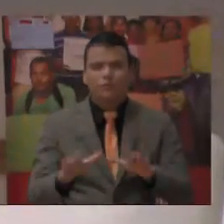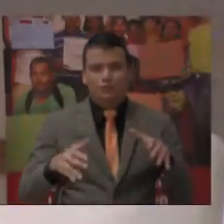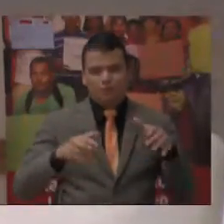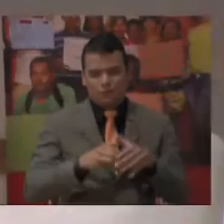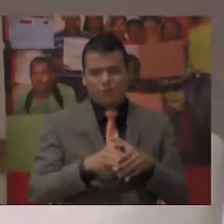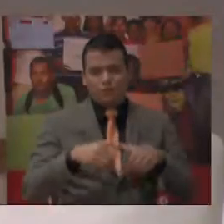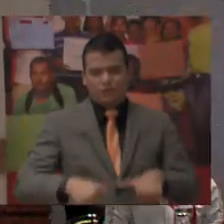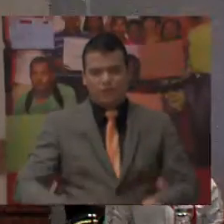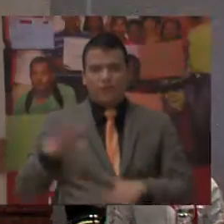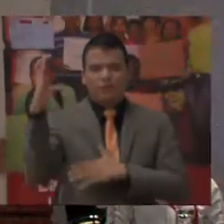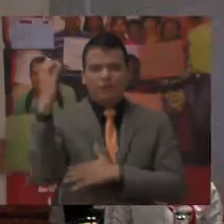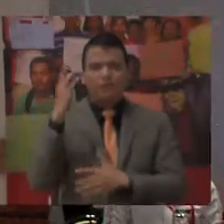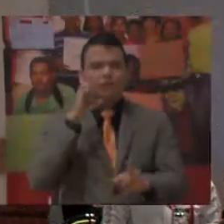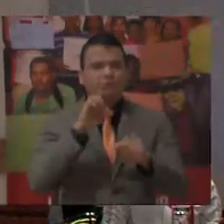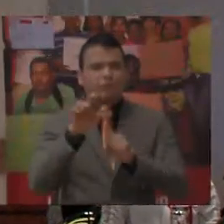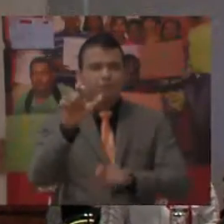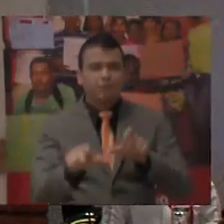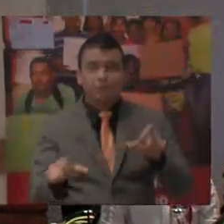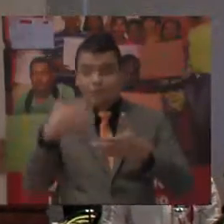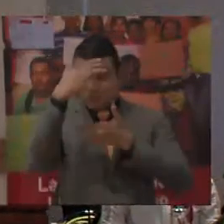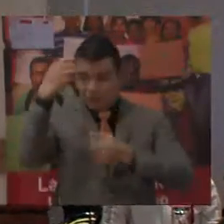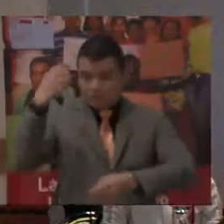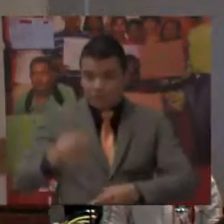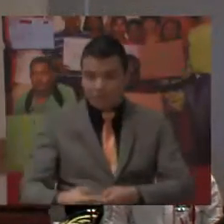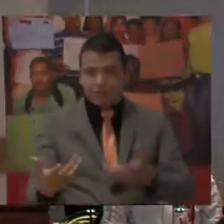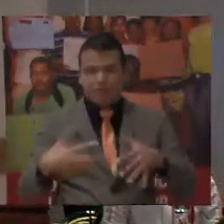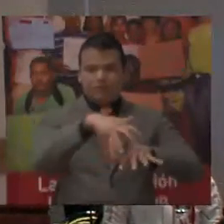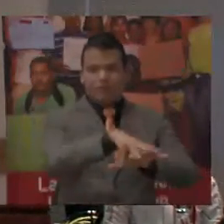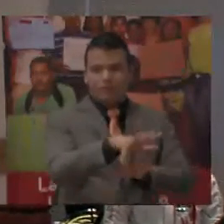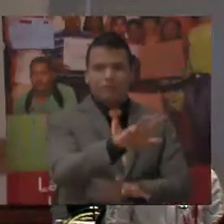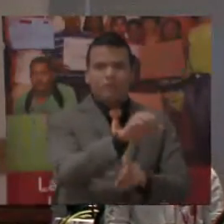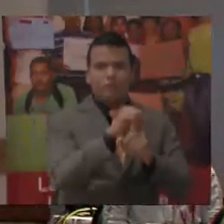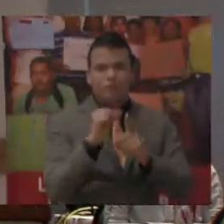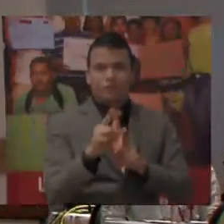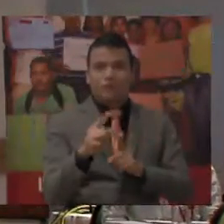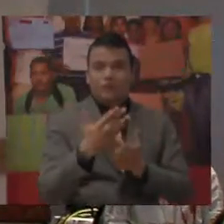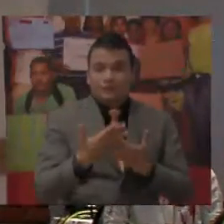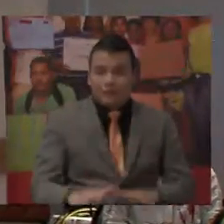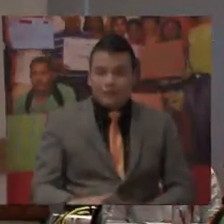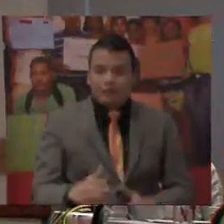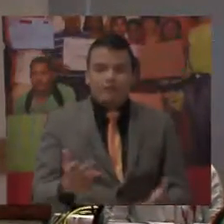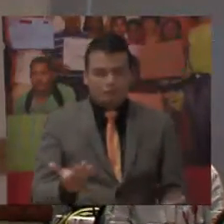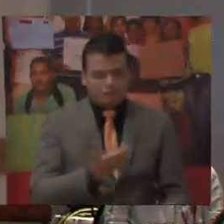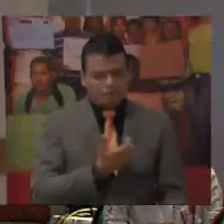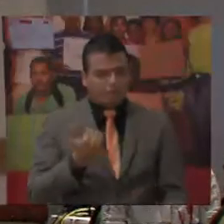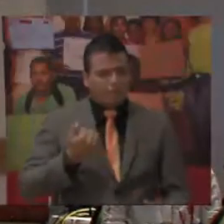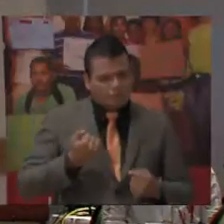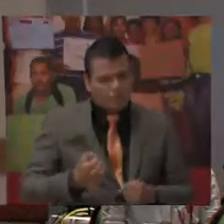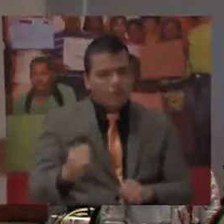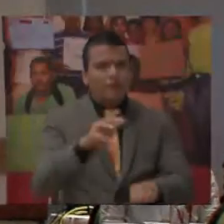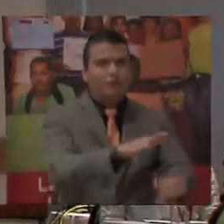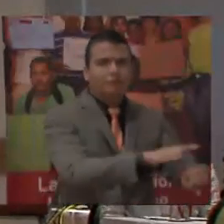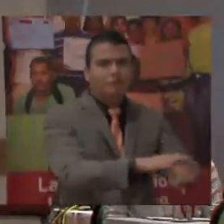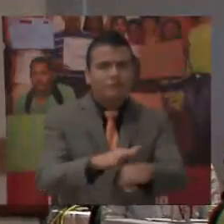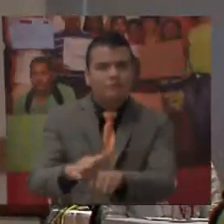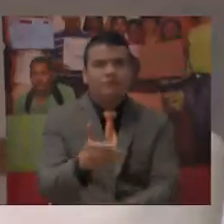de Reintegración. En eso estamos. Pero yo, en el fondo, como alcalde, trato de comunicarle a todo el mundo,